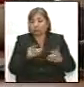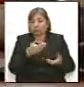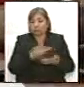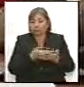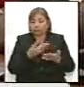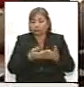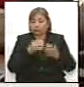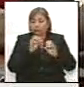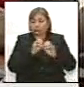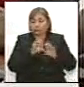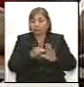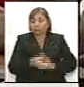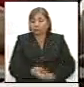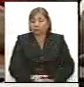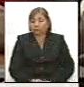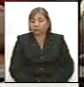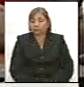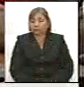de la transparencia.